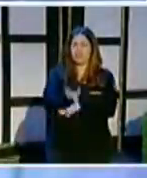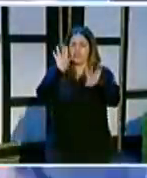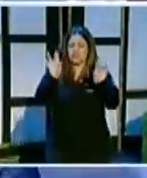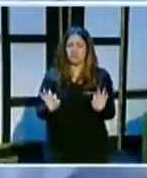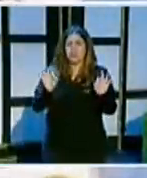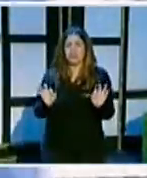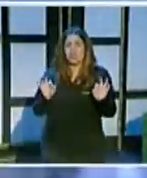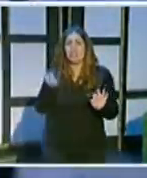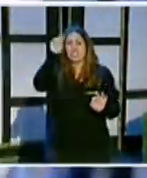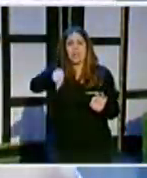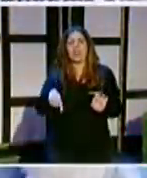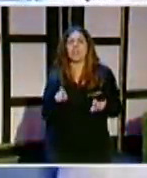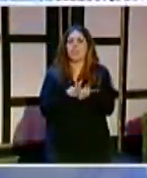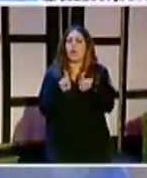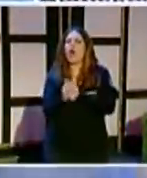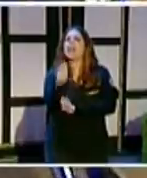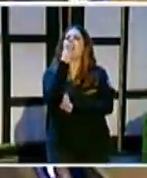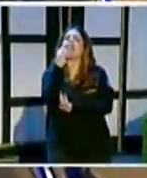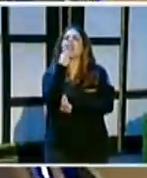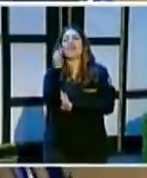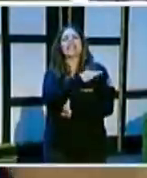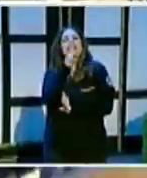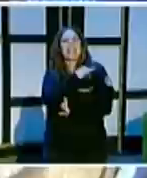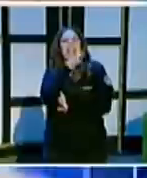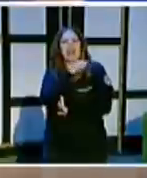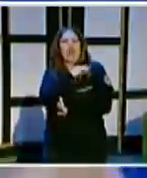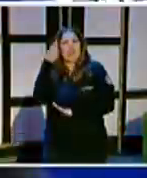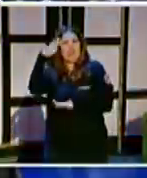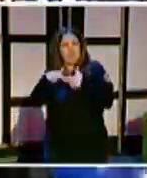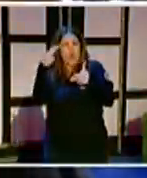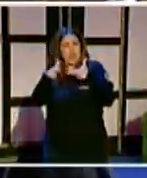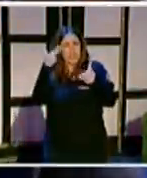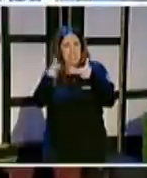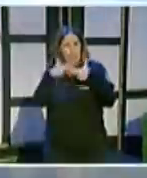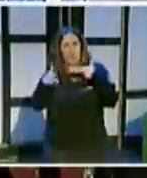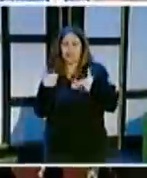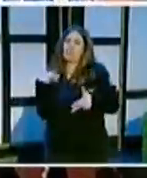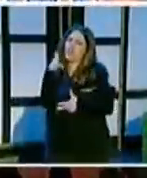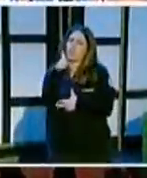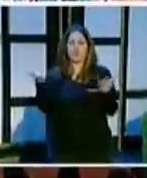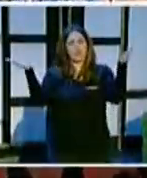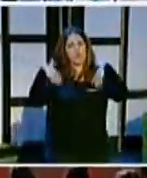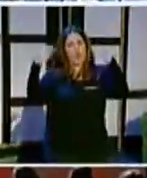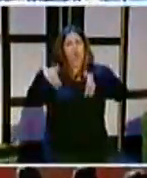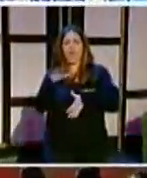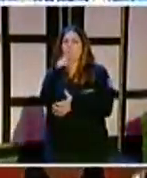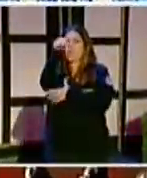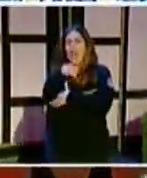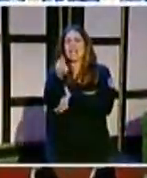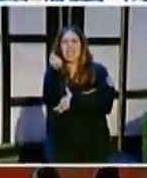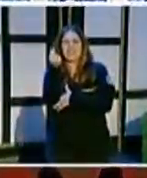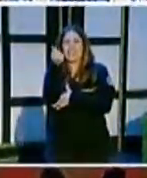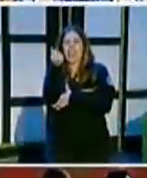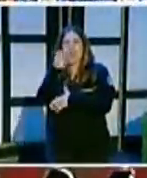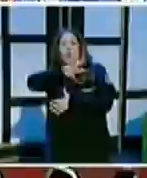En cambio con la dieta de un senador, come cuatro familias, no hay derecho, no. Partidas de dinero van a